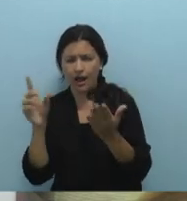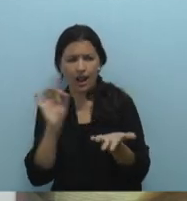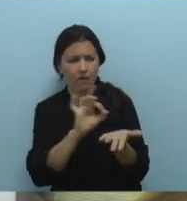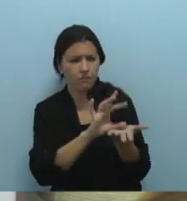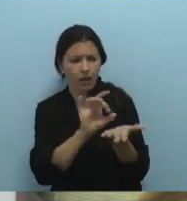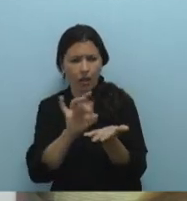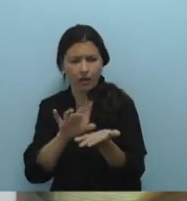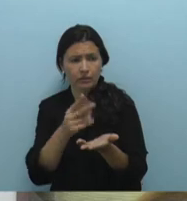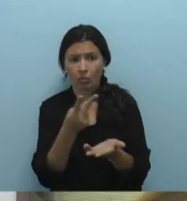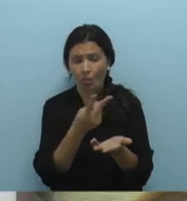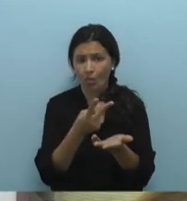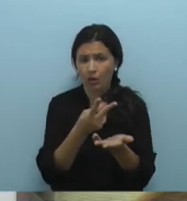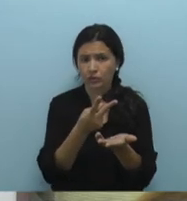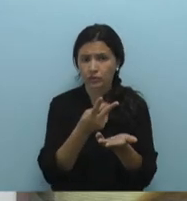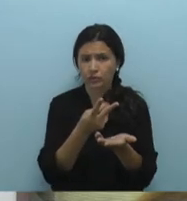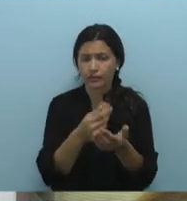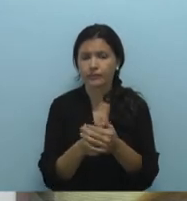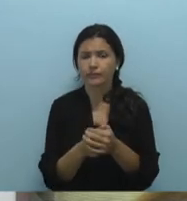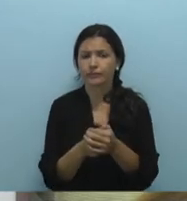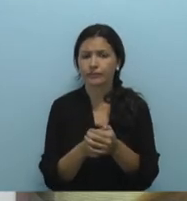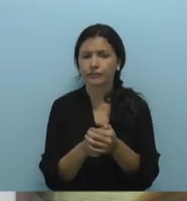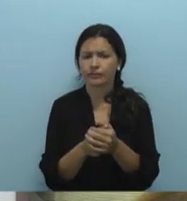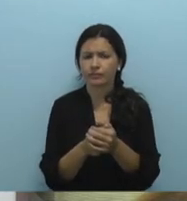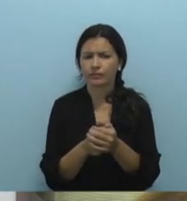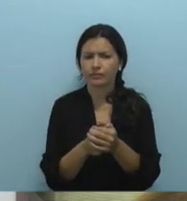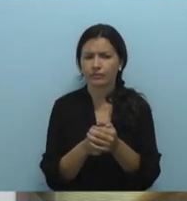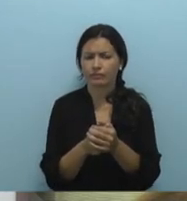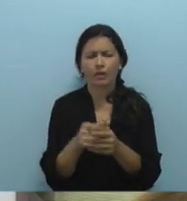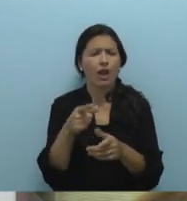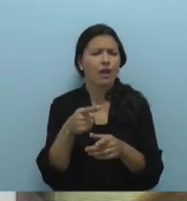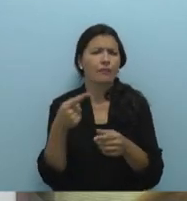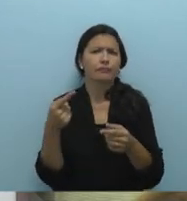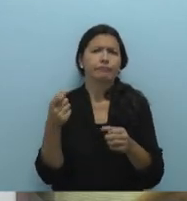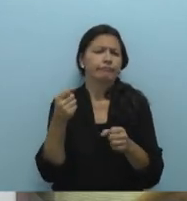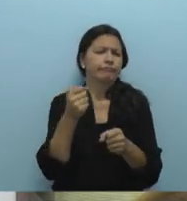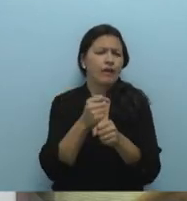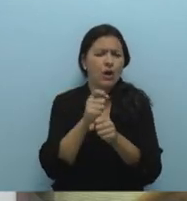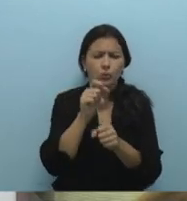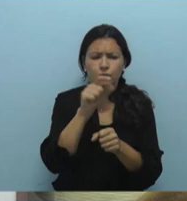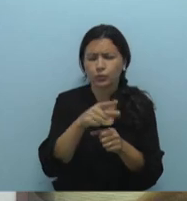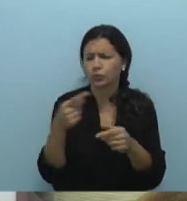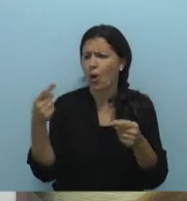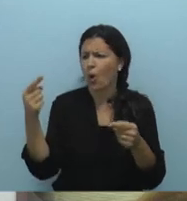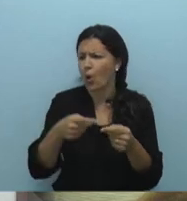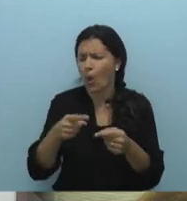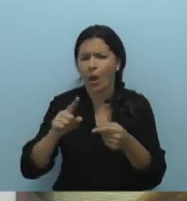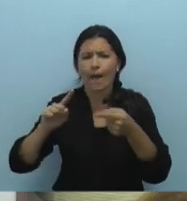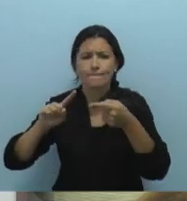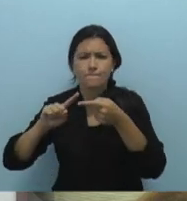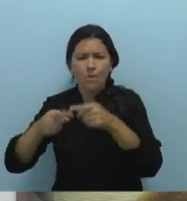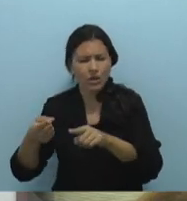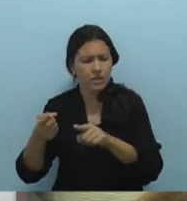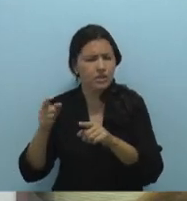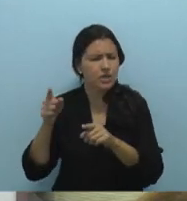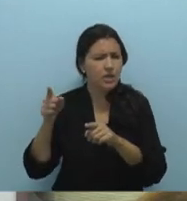dos fiscales estaban llevando adelante una persecución política que no le permitía tener